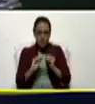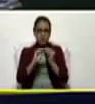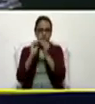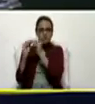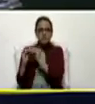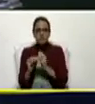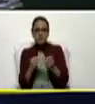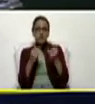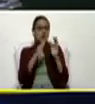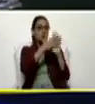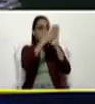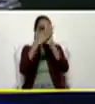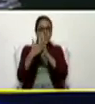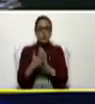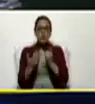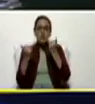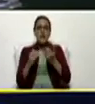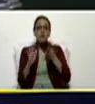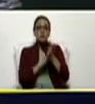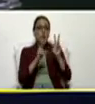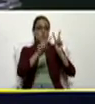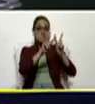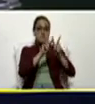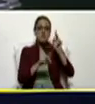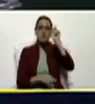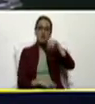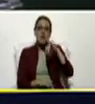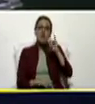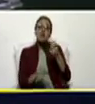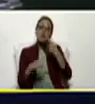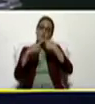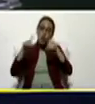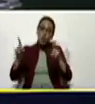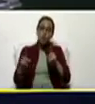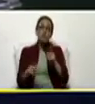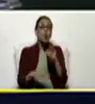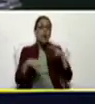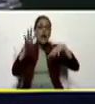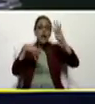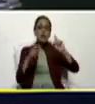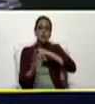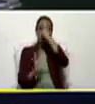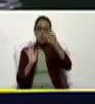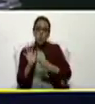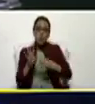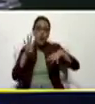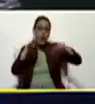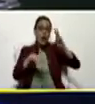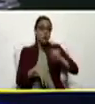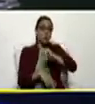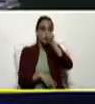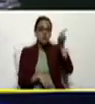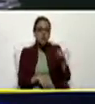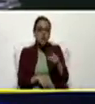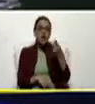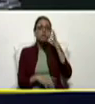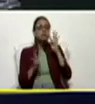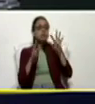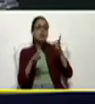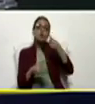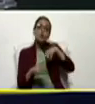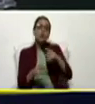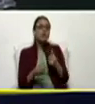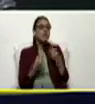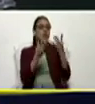construcción de estas viviendas y las demás viviendas Pues que son 14 también están sirviendo de refugio